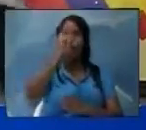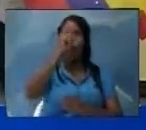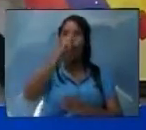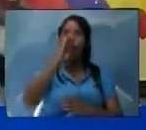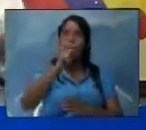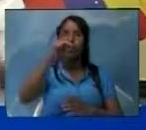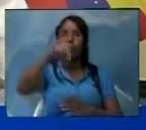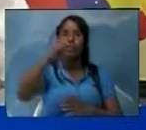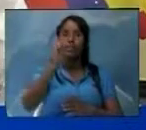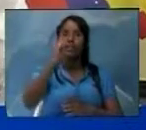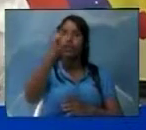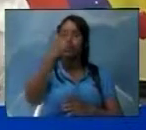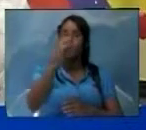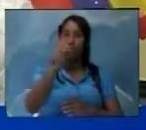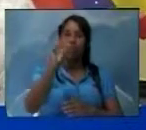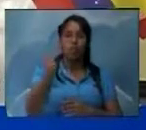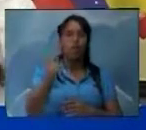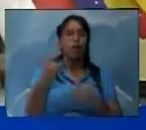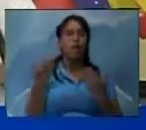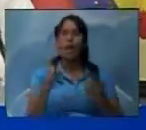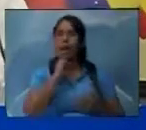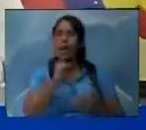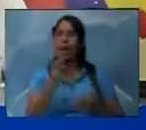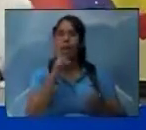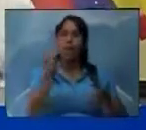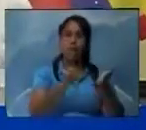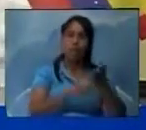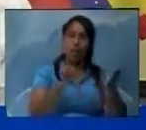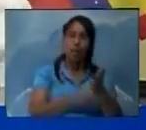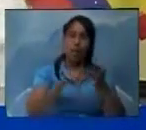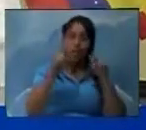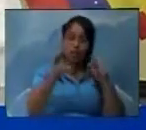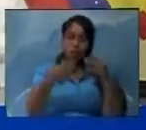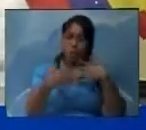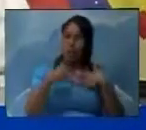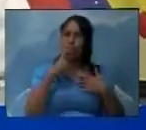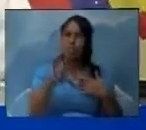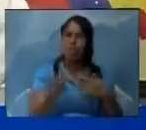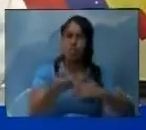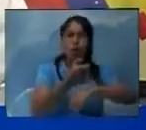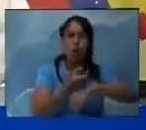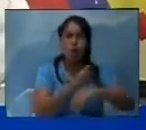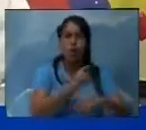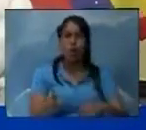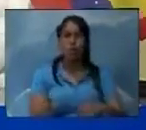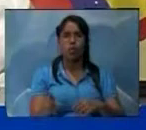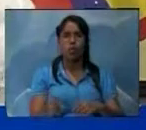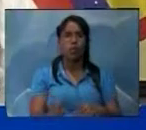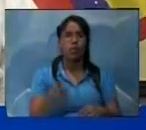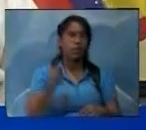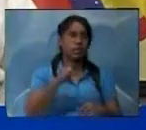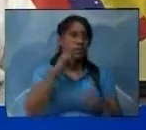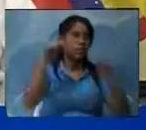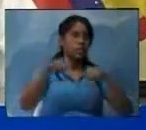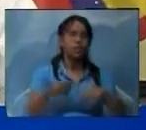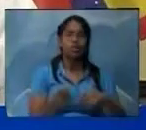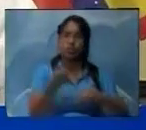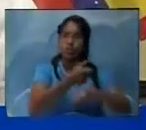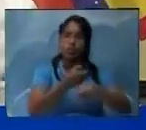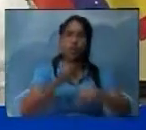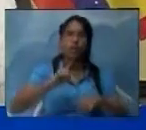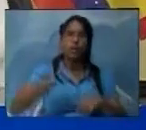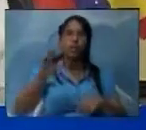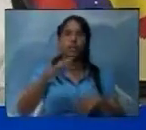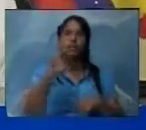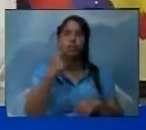Mesach y Abednego? ¿Es verdad lo que me están diciendo los gobernadores? Estos gobernadores me están...